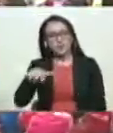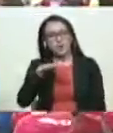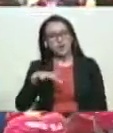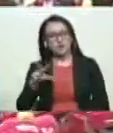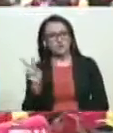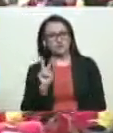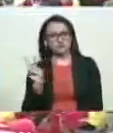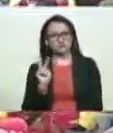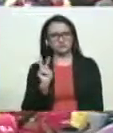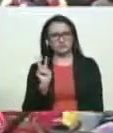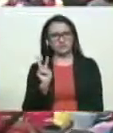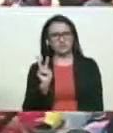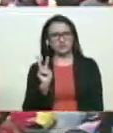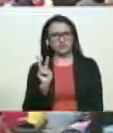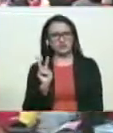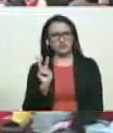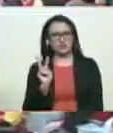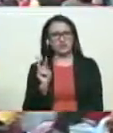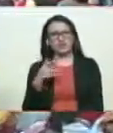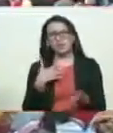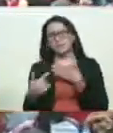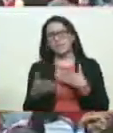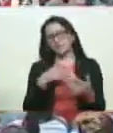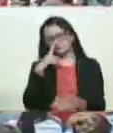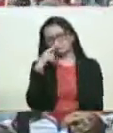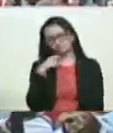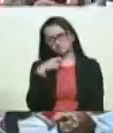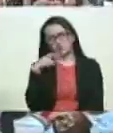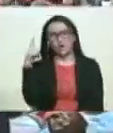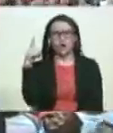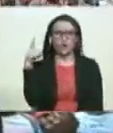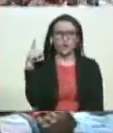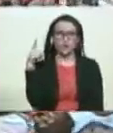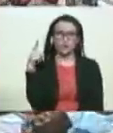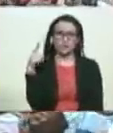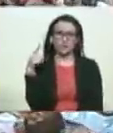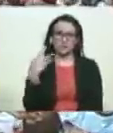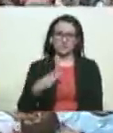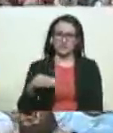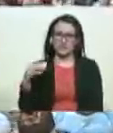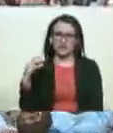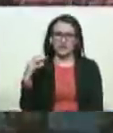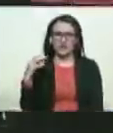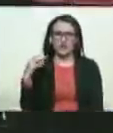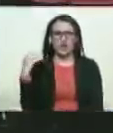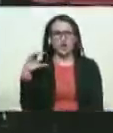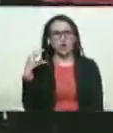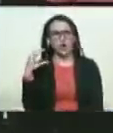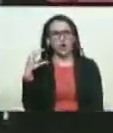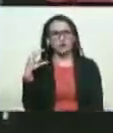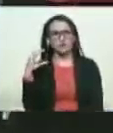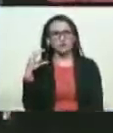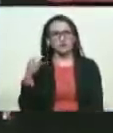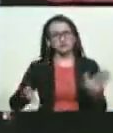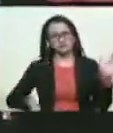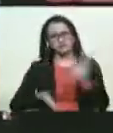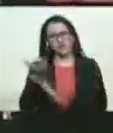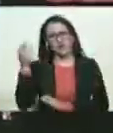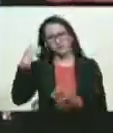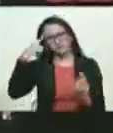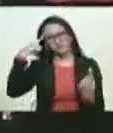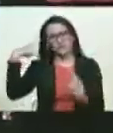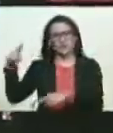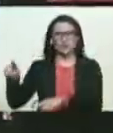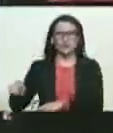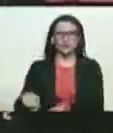venezuela nos importa un juan manuel santos- veces pal viejo juan manuel